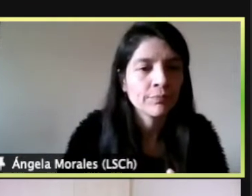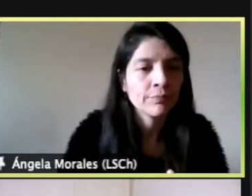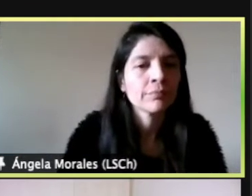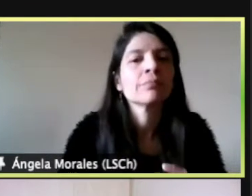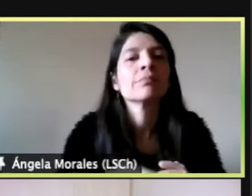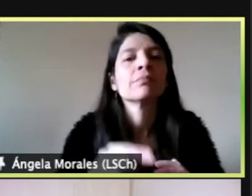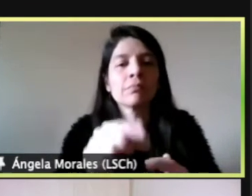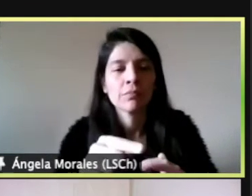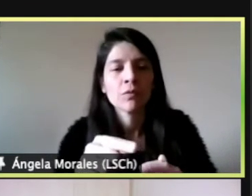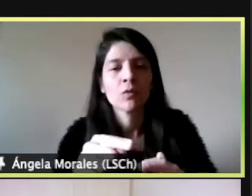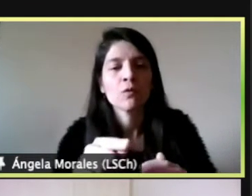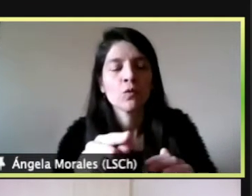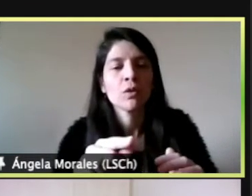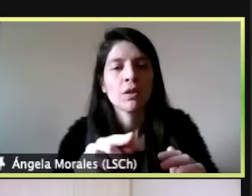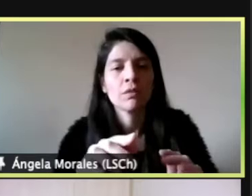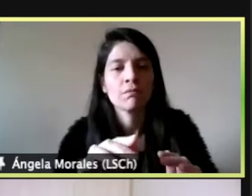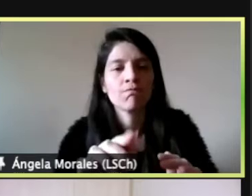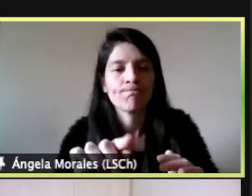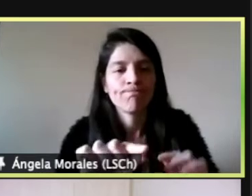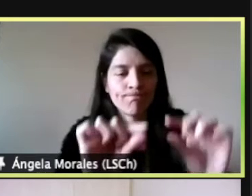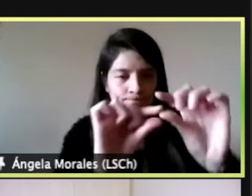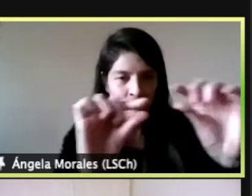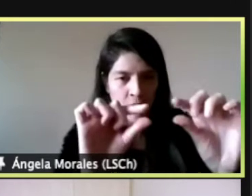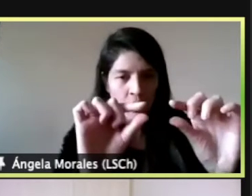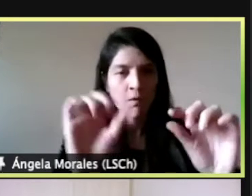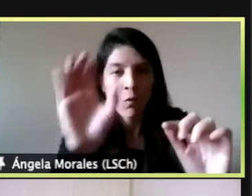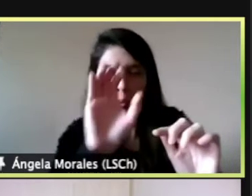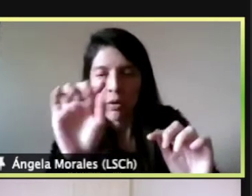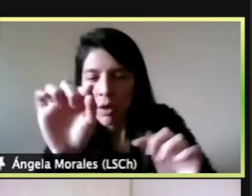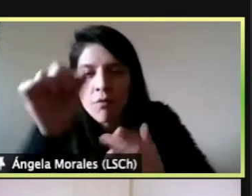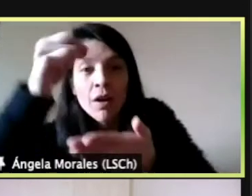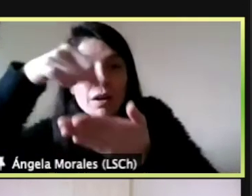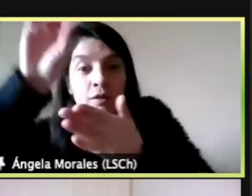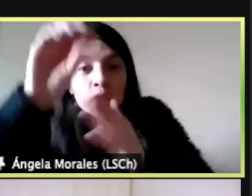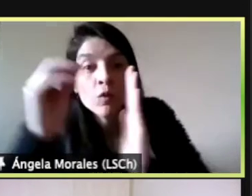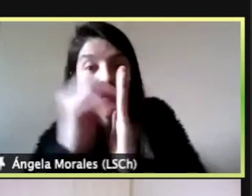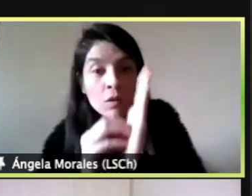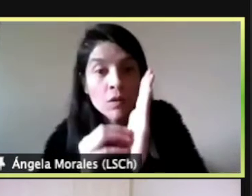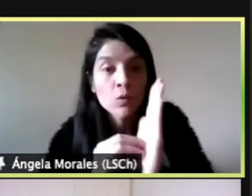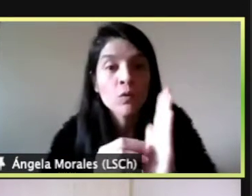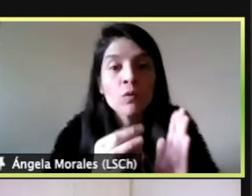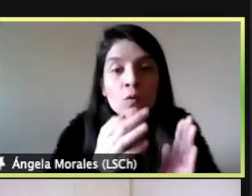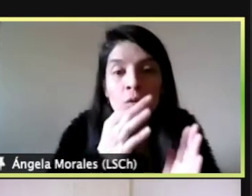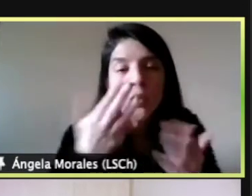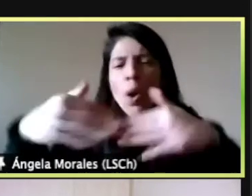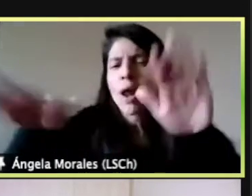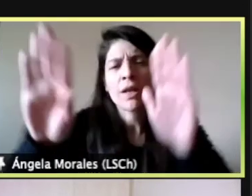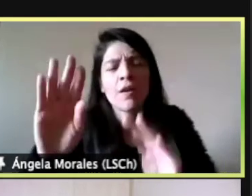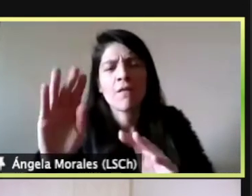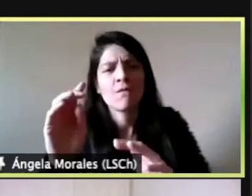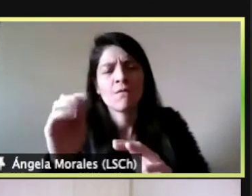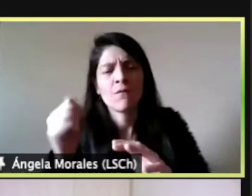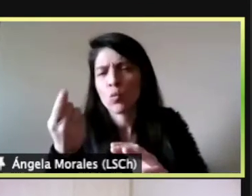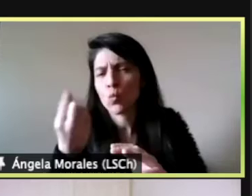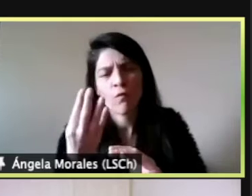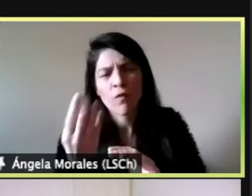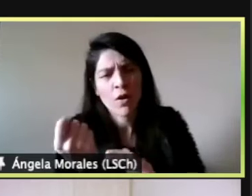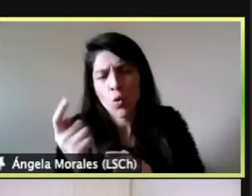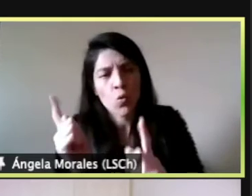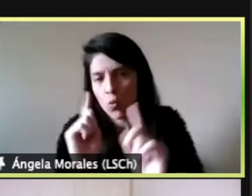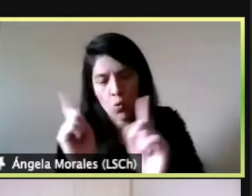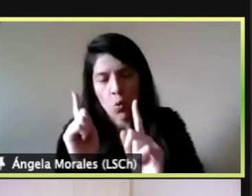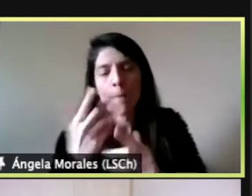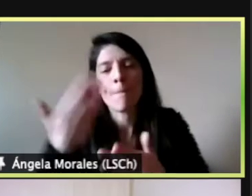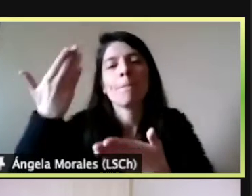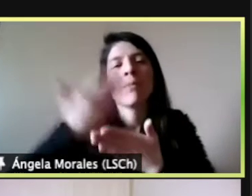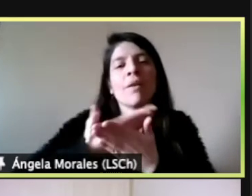Voy a ir acá, validación de datos. Le voy a decir que en vez de cualquier valor me pida una lista. Voy a ver la lista. Está